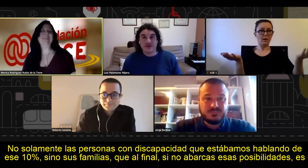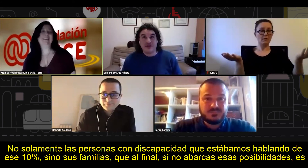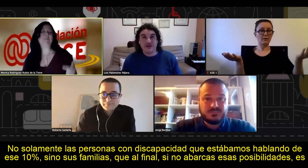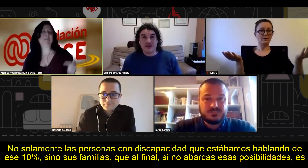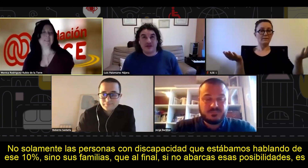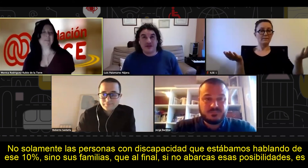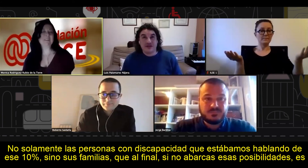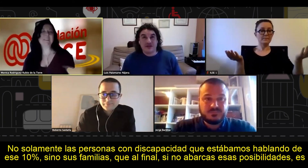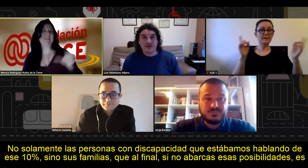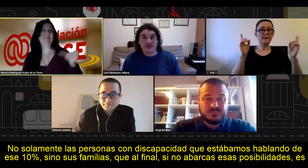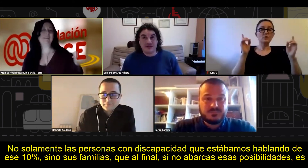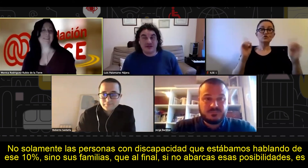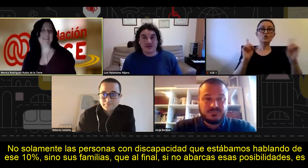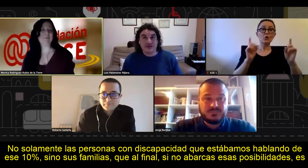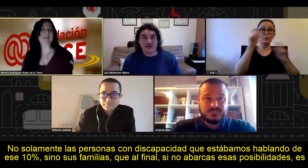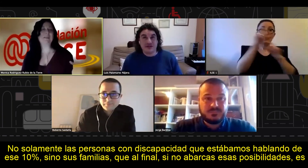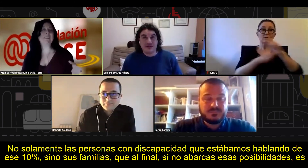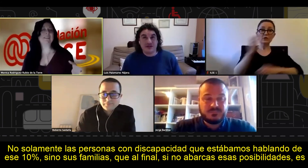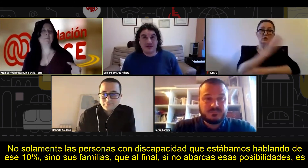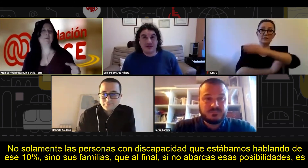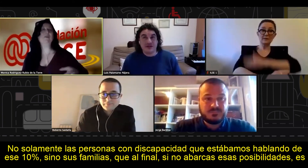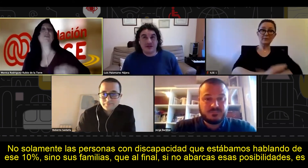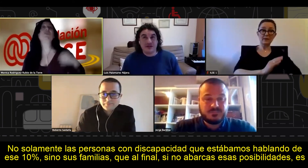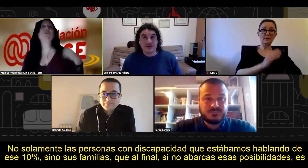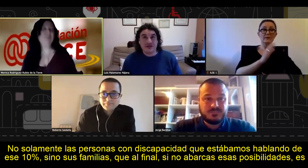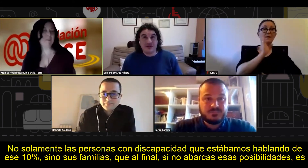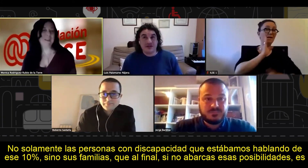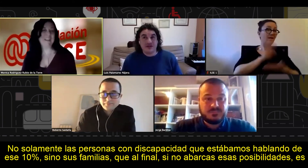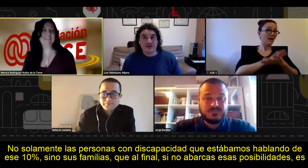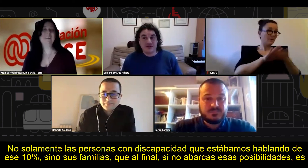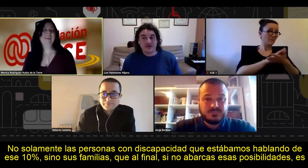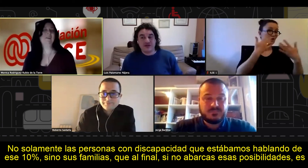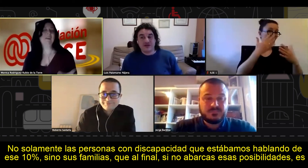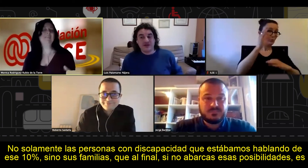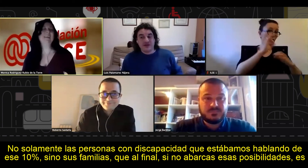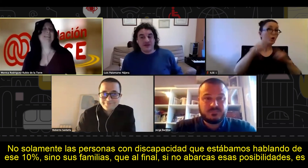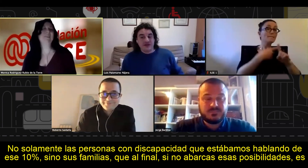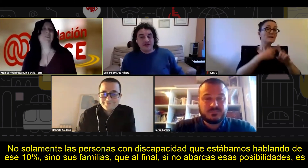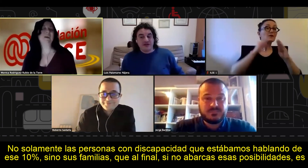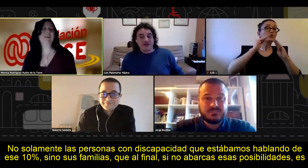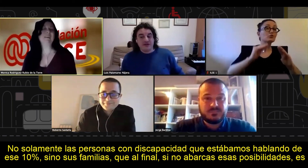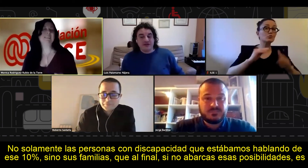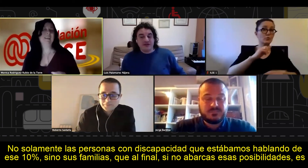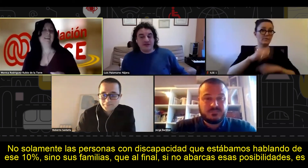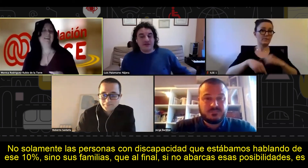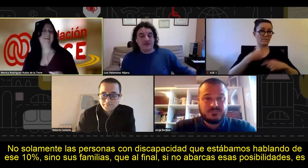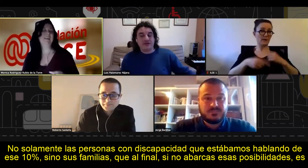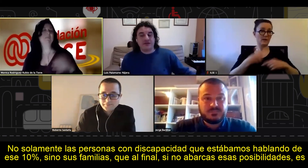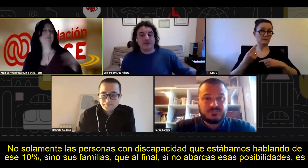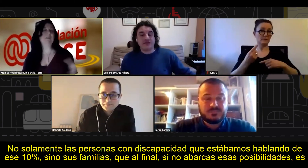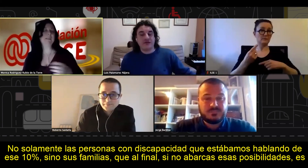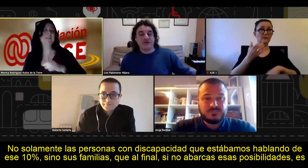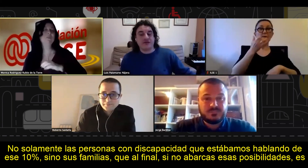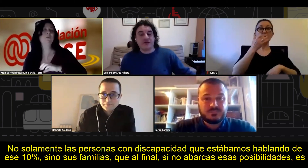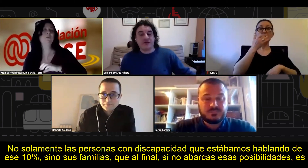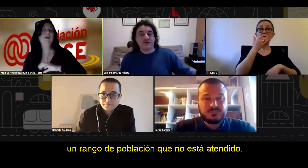solamente las personas con discapacidad, que estábamos hablando de ese 10%, sino sus familias. Creo que al final, si no abarcas esas